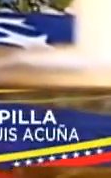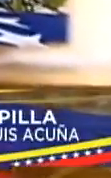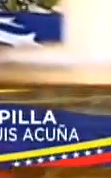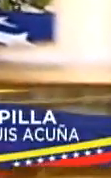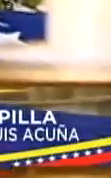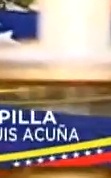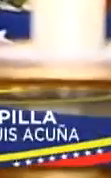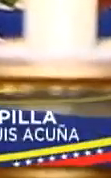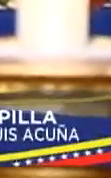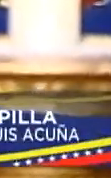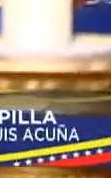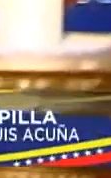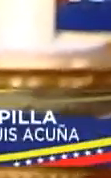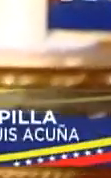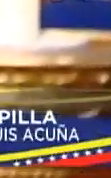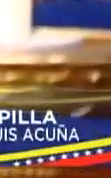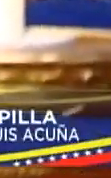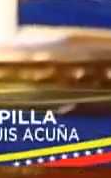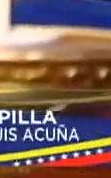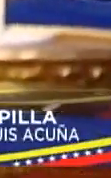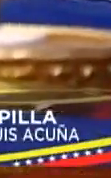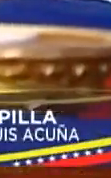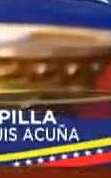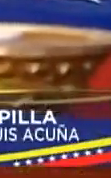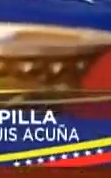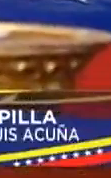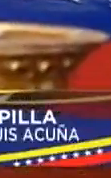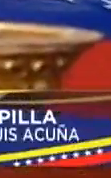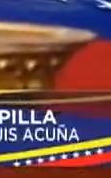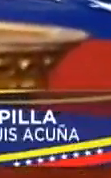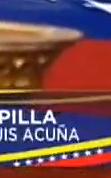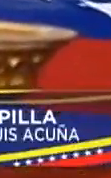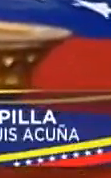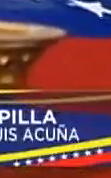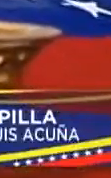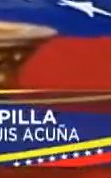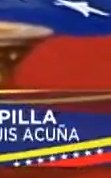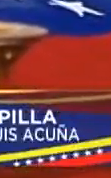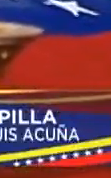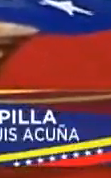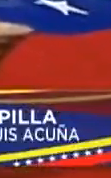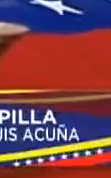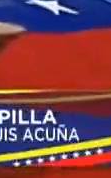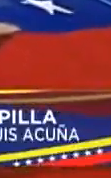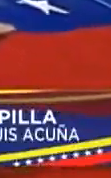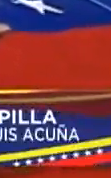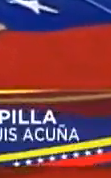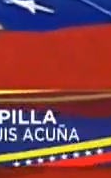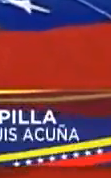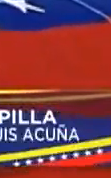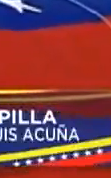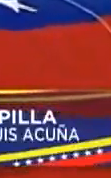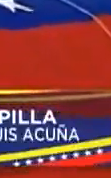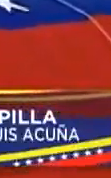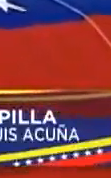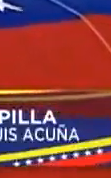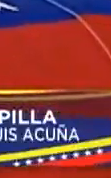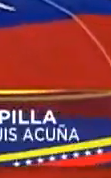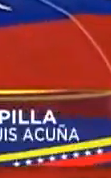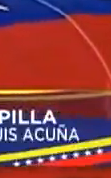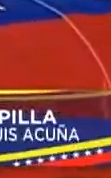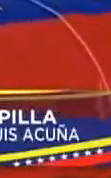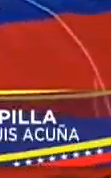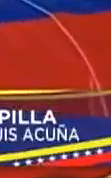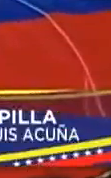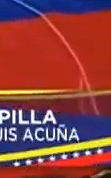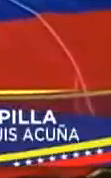las condecoraciones tienen la esencia de exaltar justamente... A continuación, palabras del ciudadano Nicolás Maduro